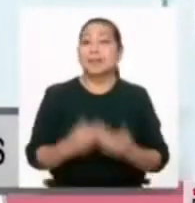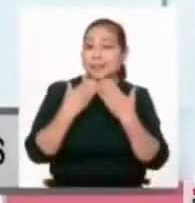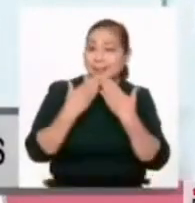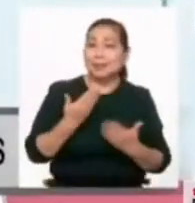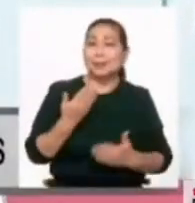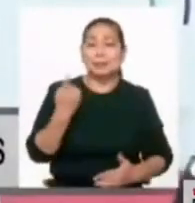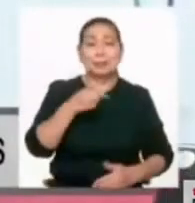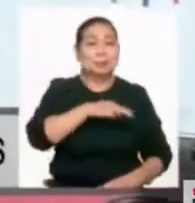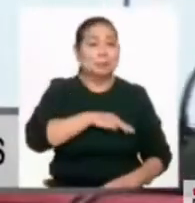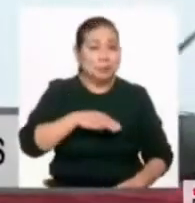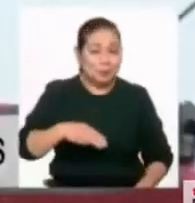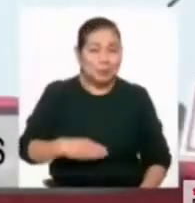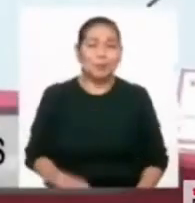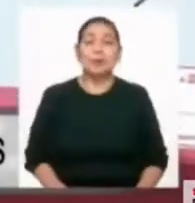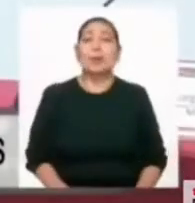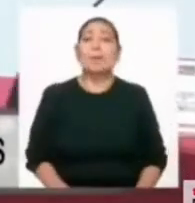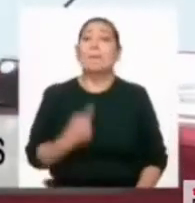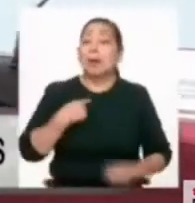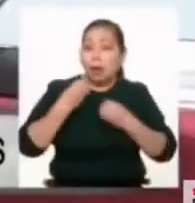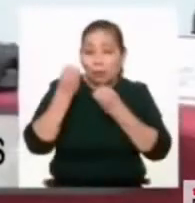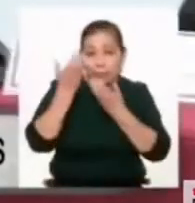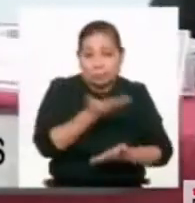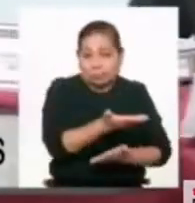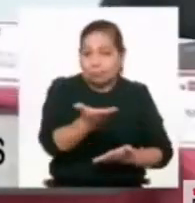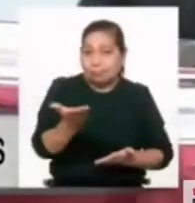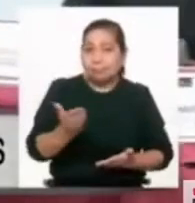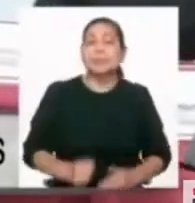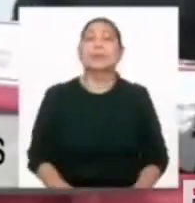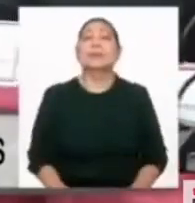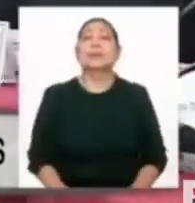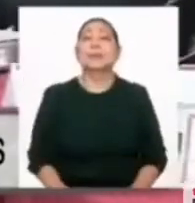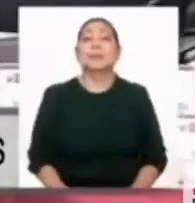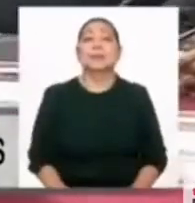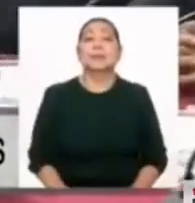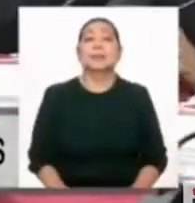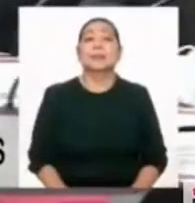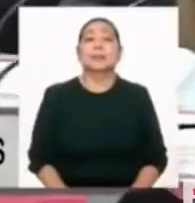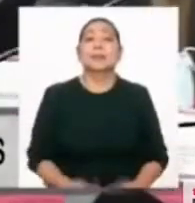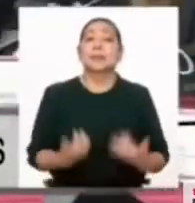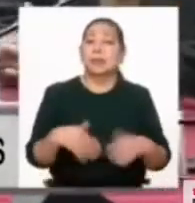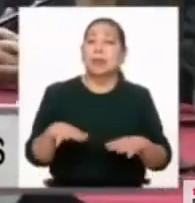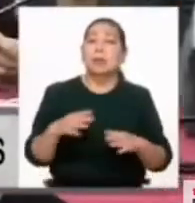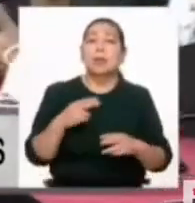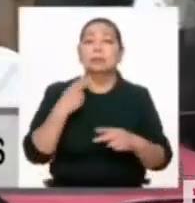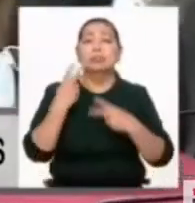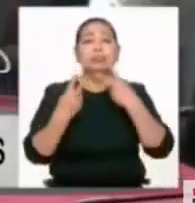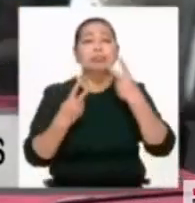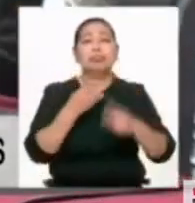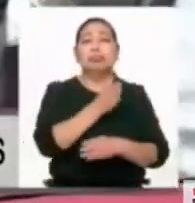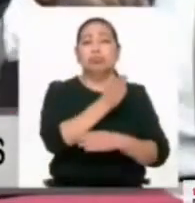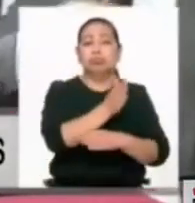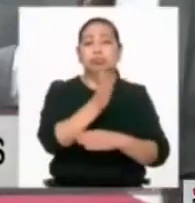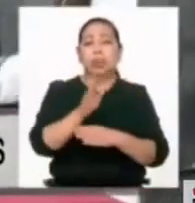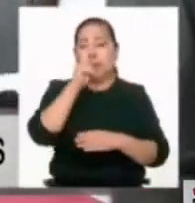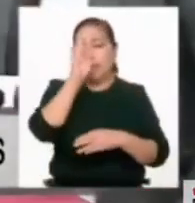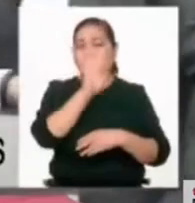Muchas gracias, Premier. Bueno, para informar a la prensa que estamos haciendo un recorrido en